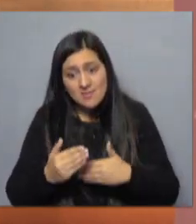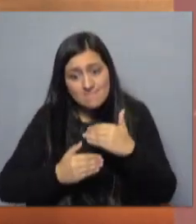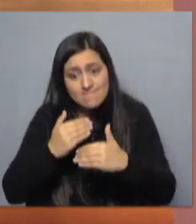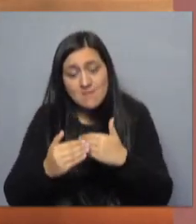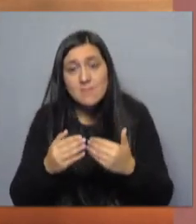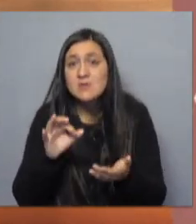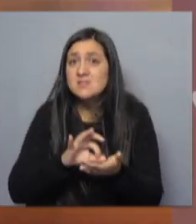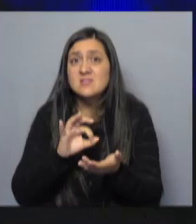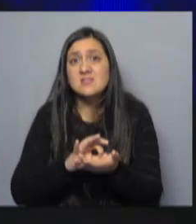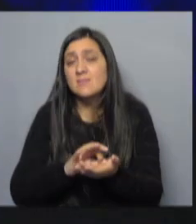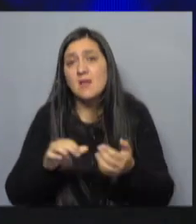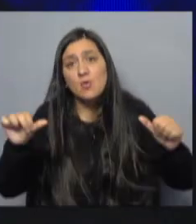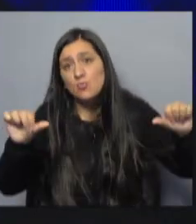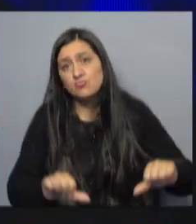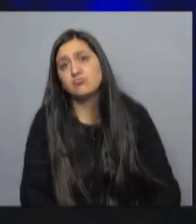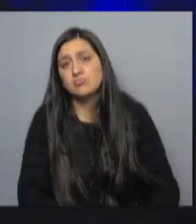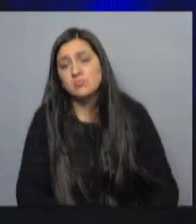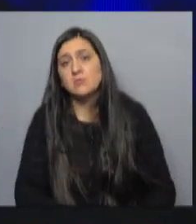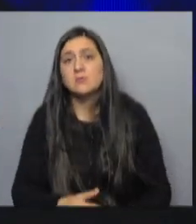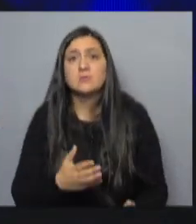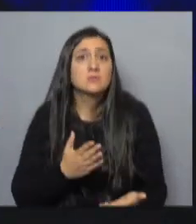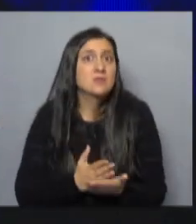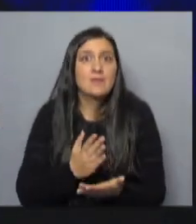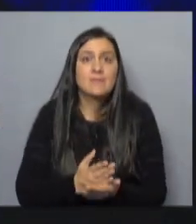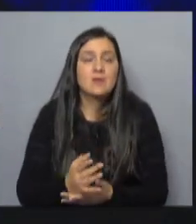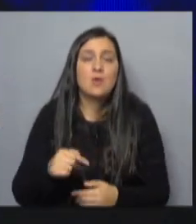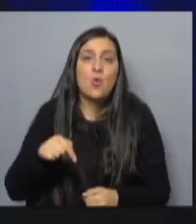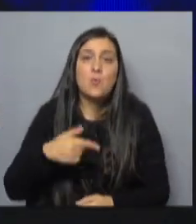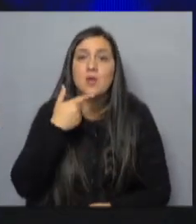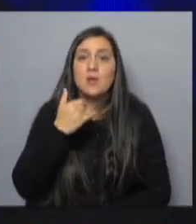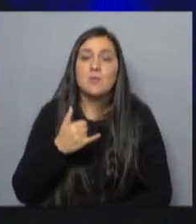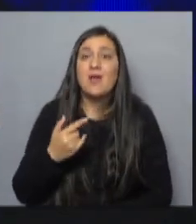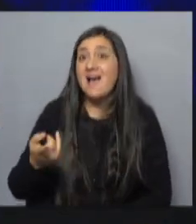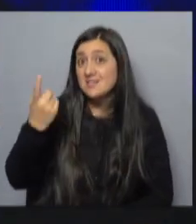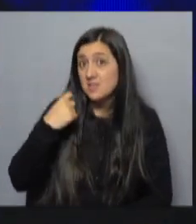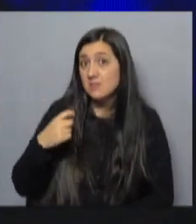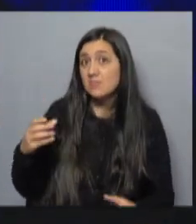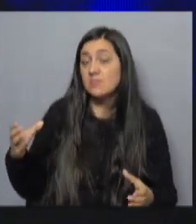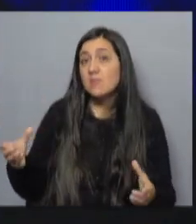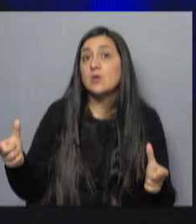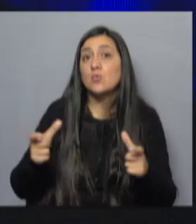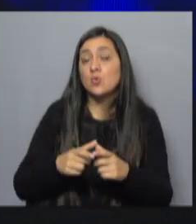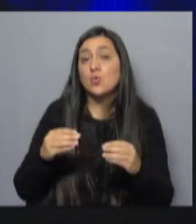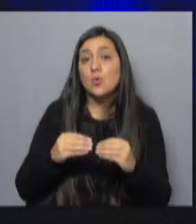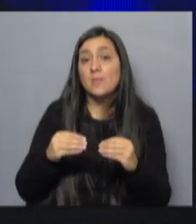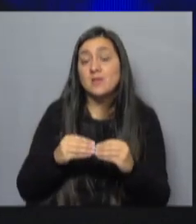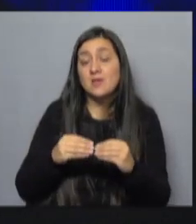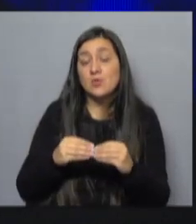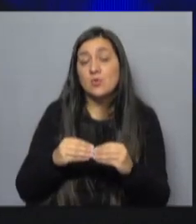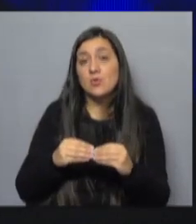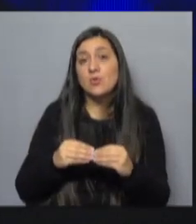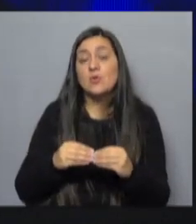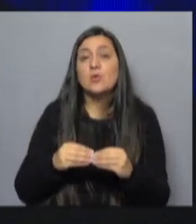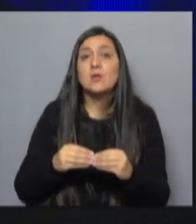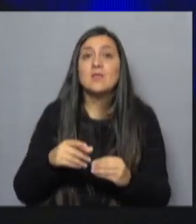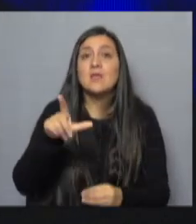Bueno, constantemente, constantemente pasa eso. Hoy por hoy, ayer me junté con un compañero que sale transitoriamente